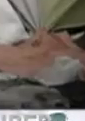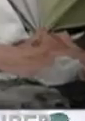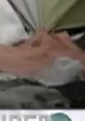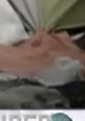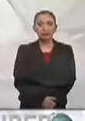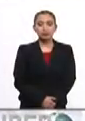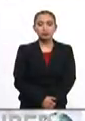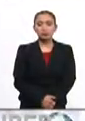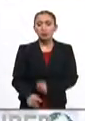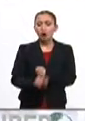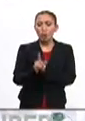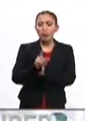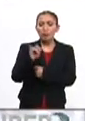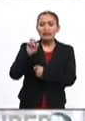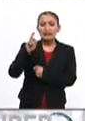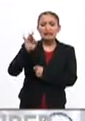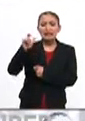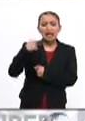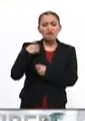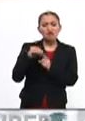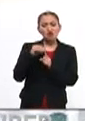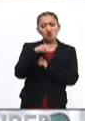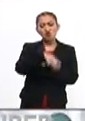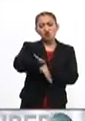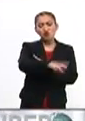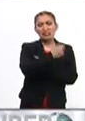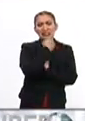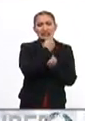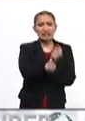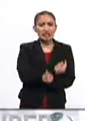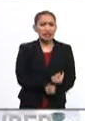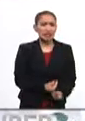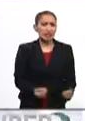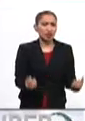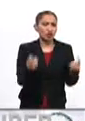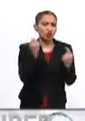El conflicto sirio ha tenido un fuerte impacto en los más vulnerables.